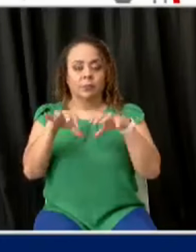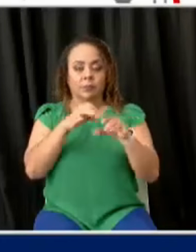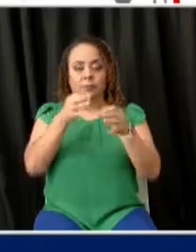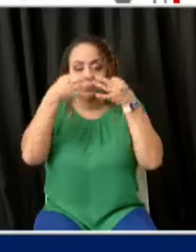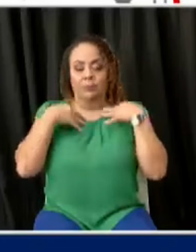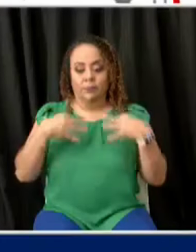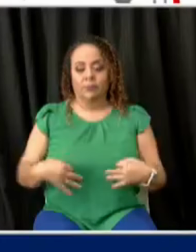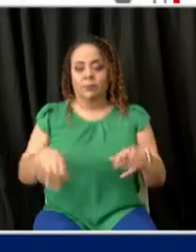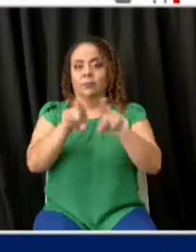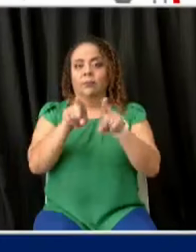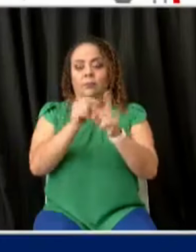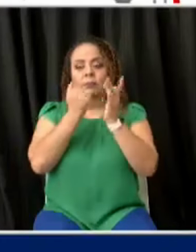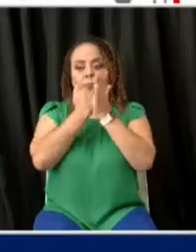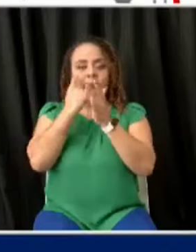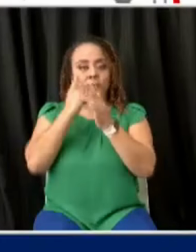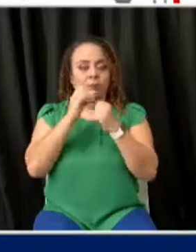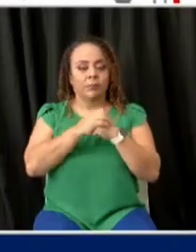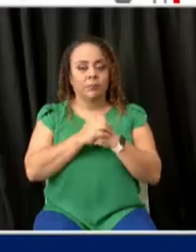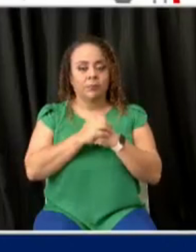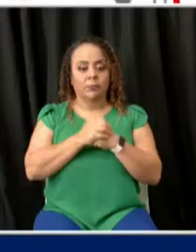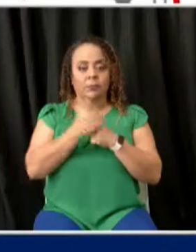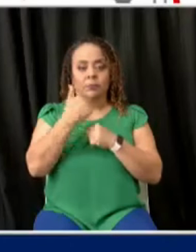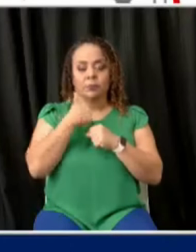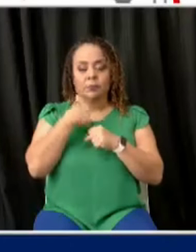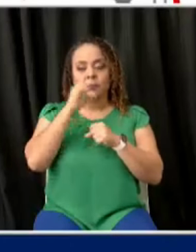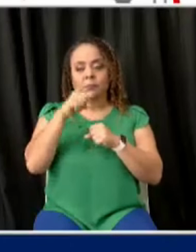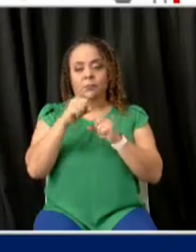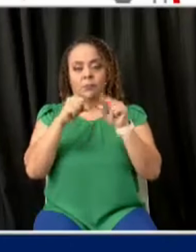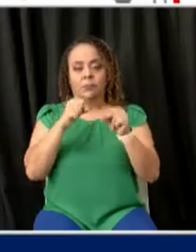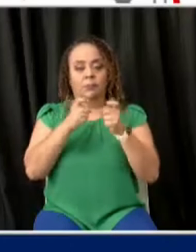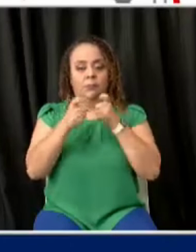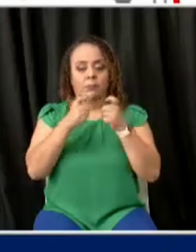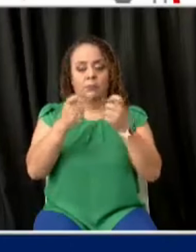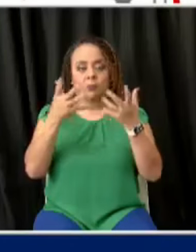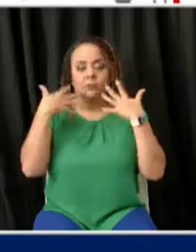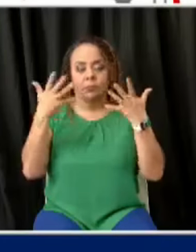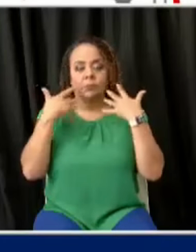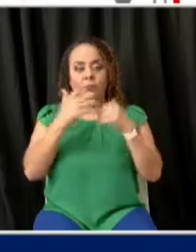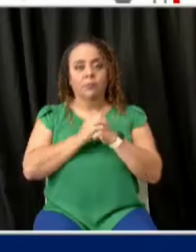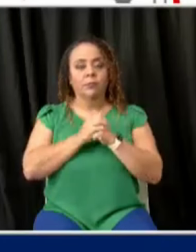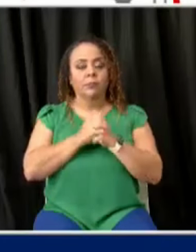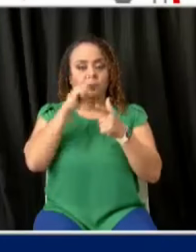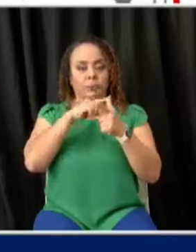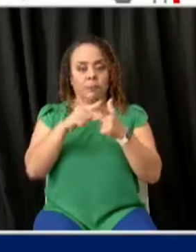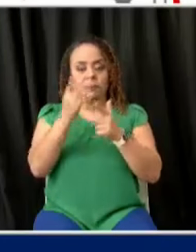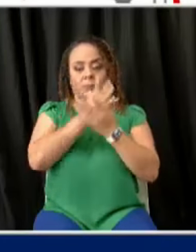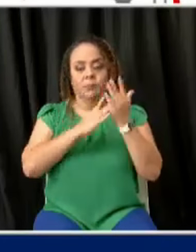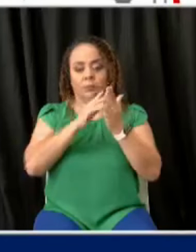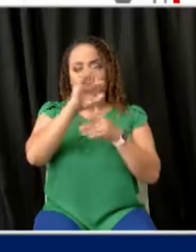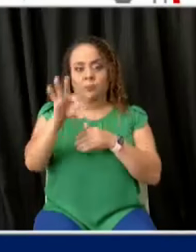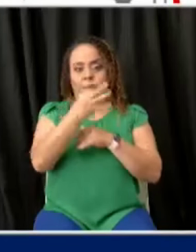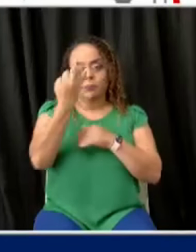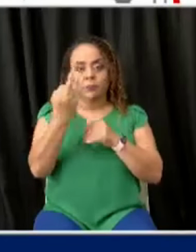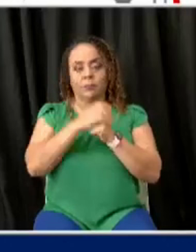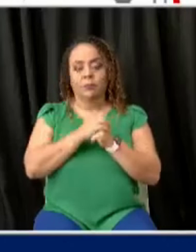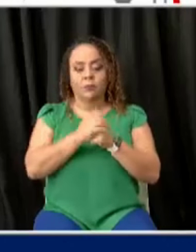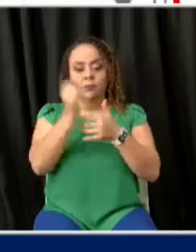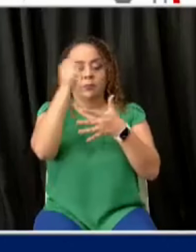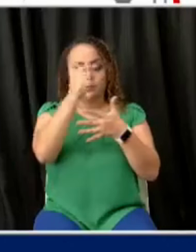también ayuda a que maneje o no maneje el calor. Entonces, de alguna manera son muchos